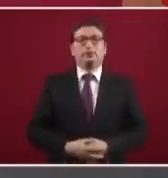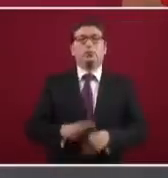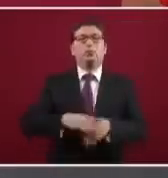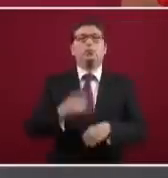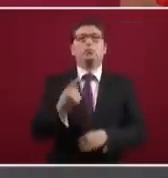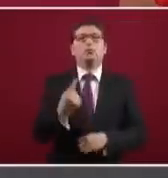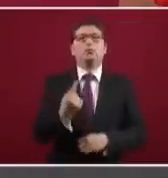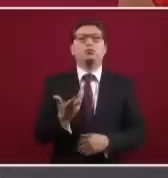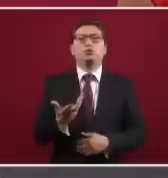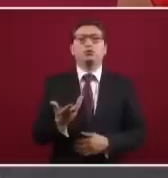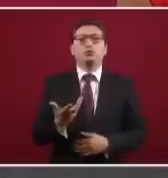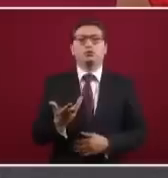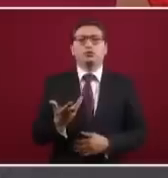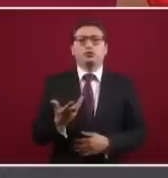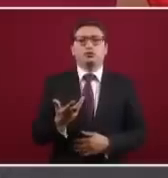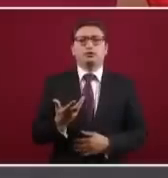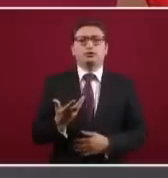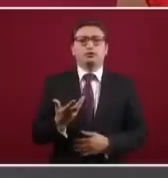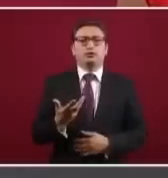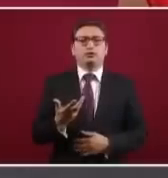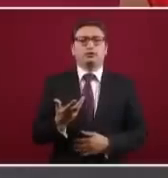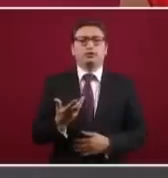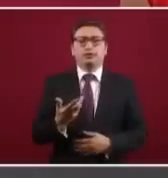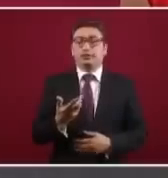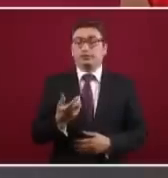habla de